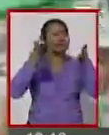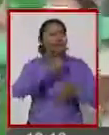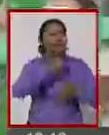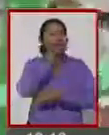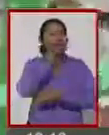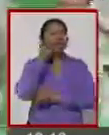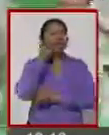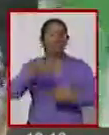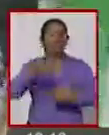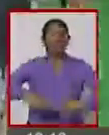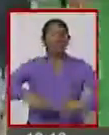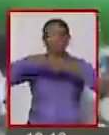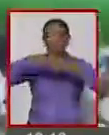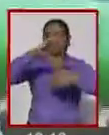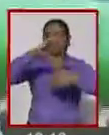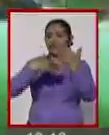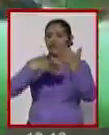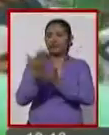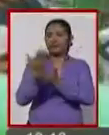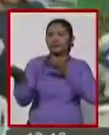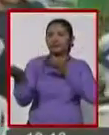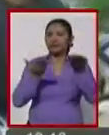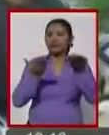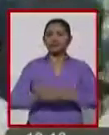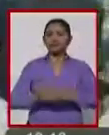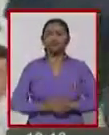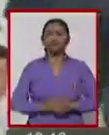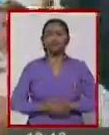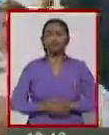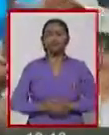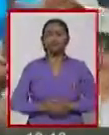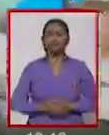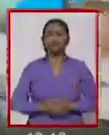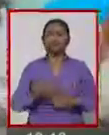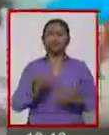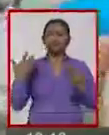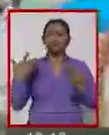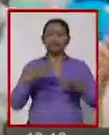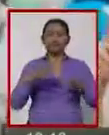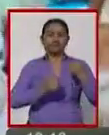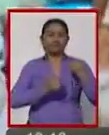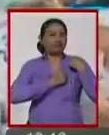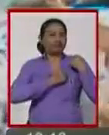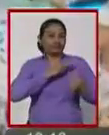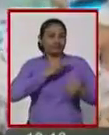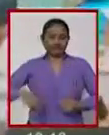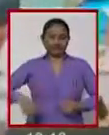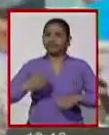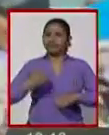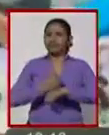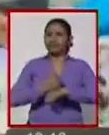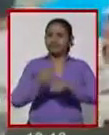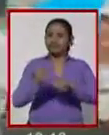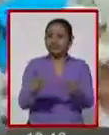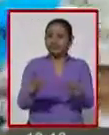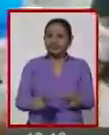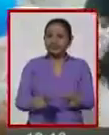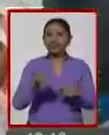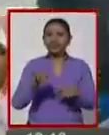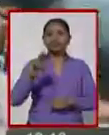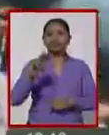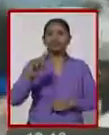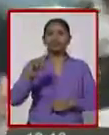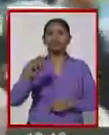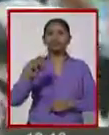huelga y suspenderemos todos esos servicios. Usted escuchó, Catarina, entonces estas las medidas que realizan los guardias municipales aquí en las instalaciones de la Intendencia